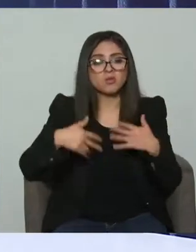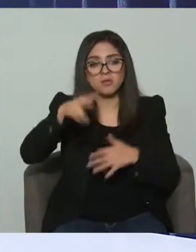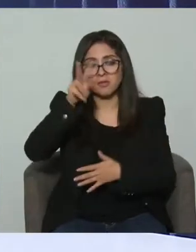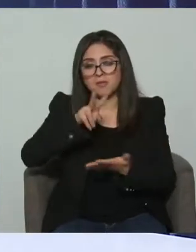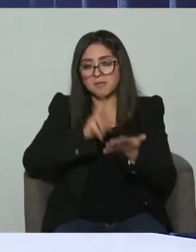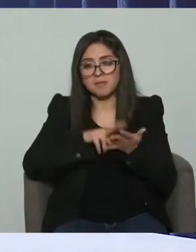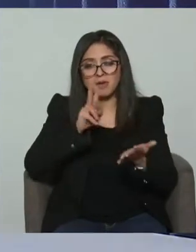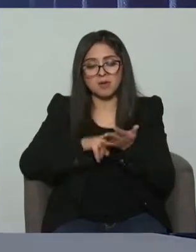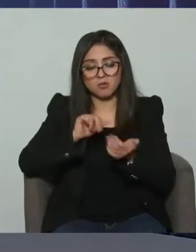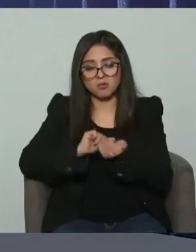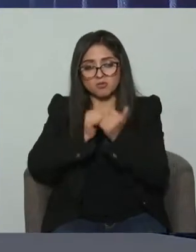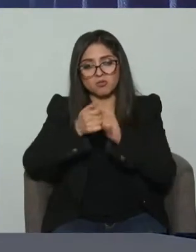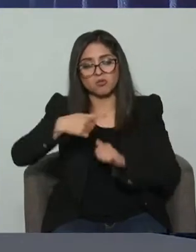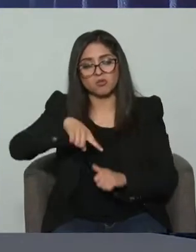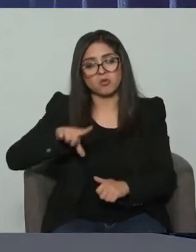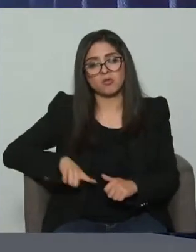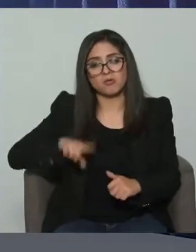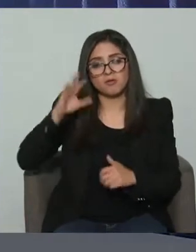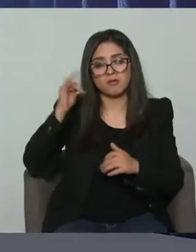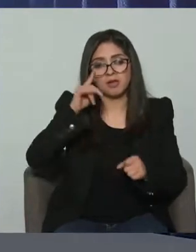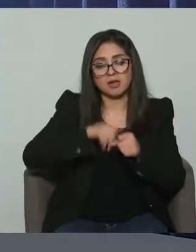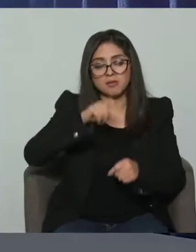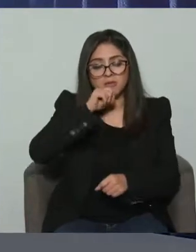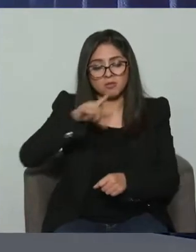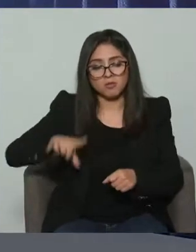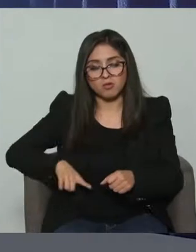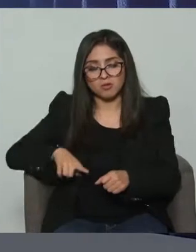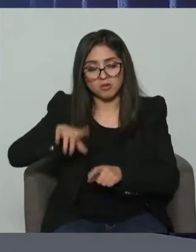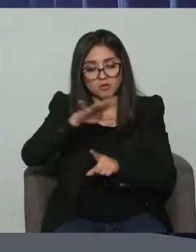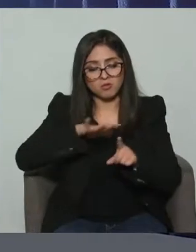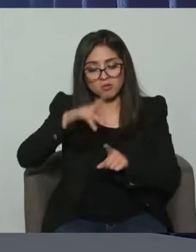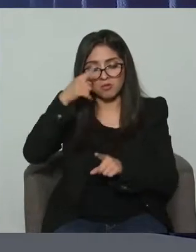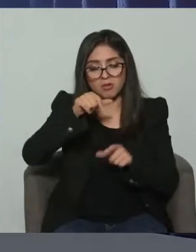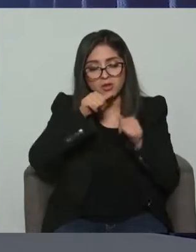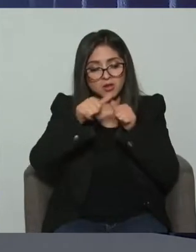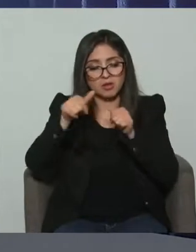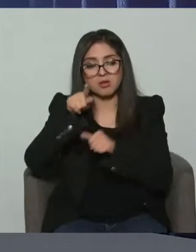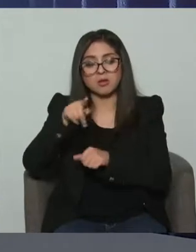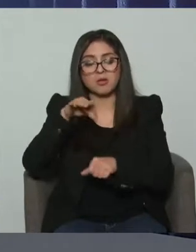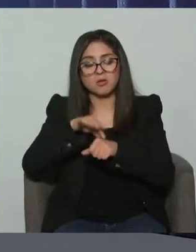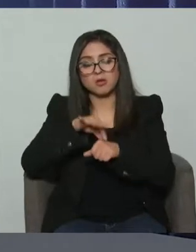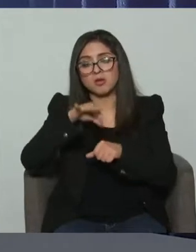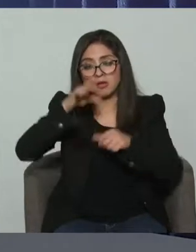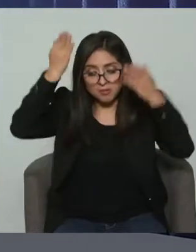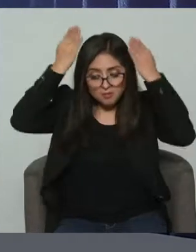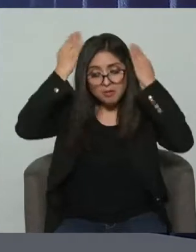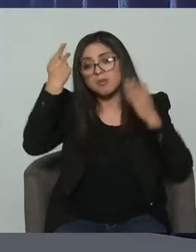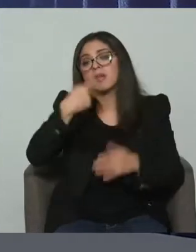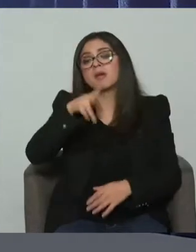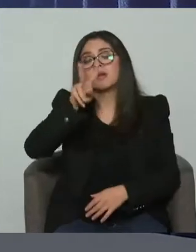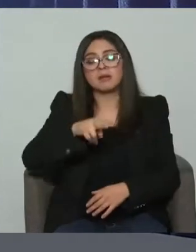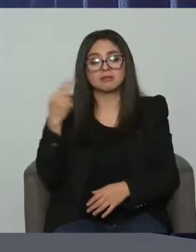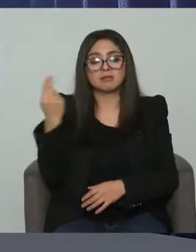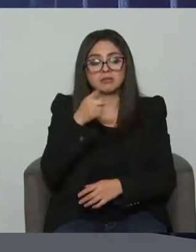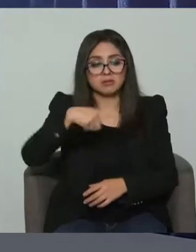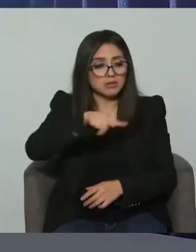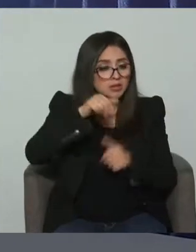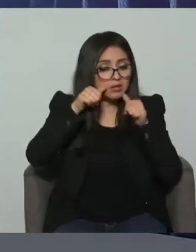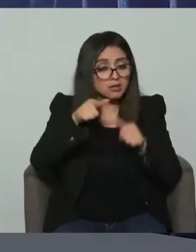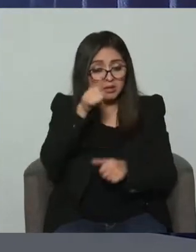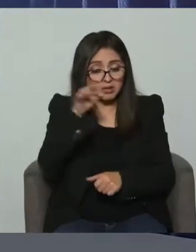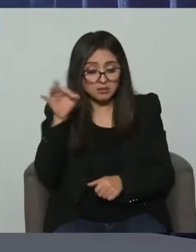que tiene el gobierno federal y el gobierno local para la formación de médicos y enfermeras que sin duda hacen falta. Usted que